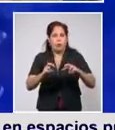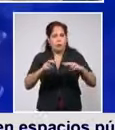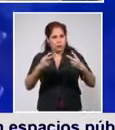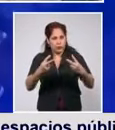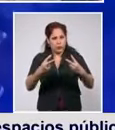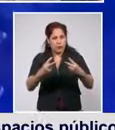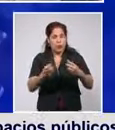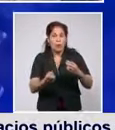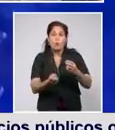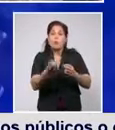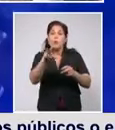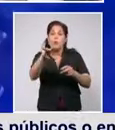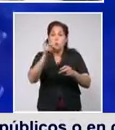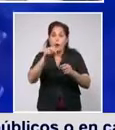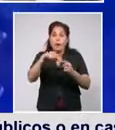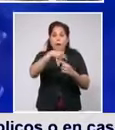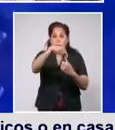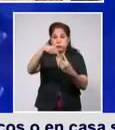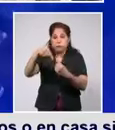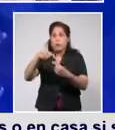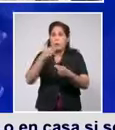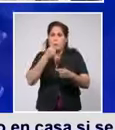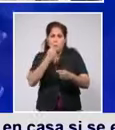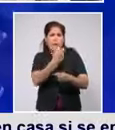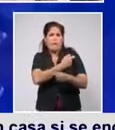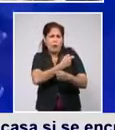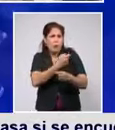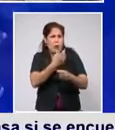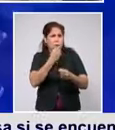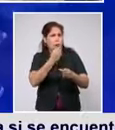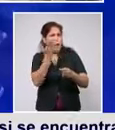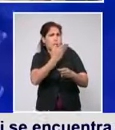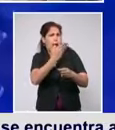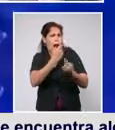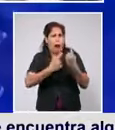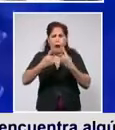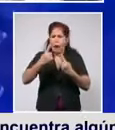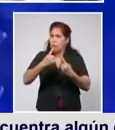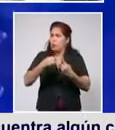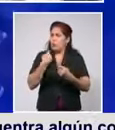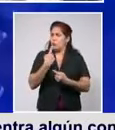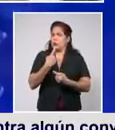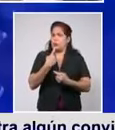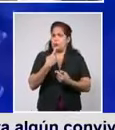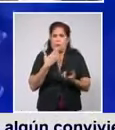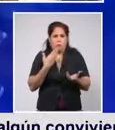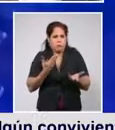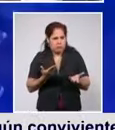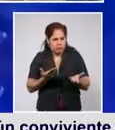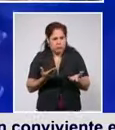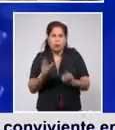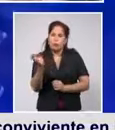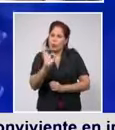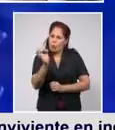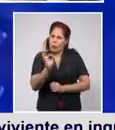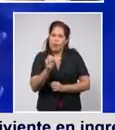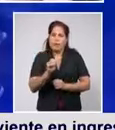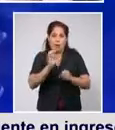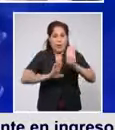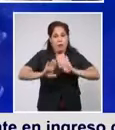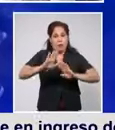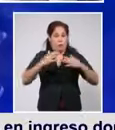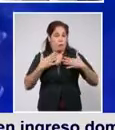cepas son resistentes a las vacunas que tenemos, la vacuna no surte efecto. No es que todavía las